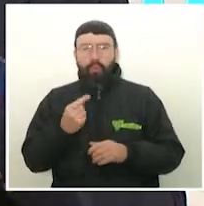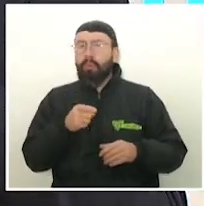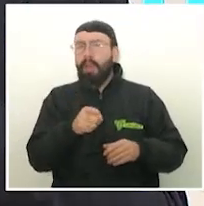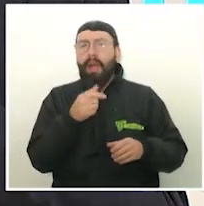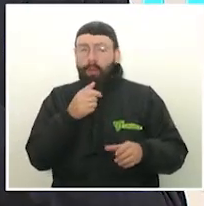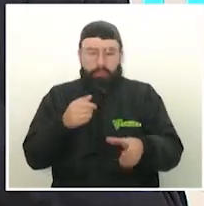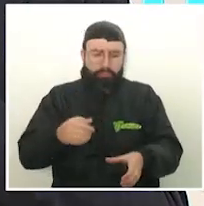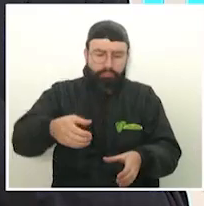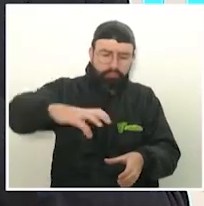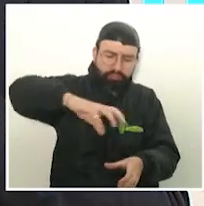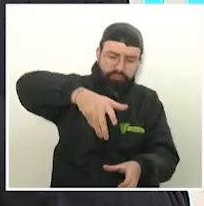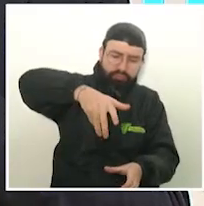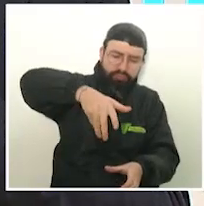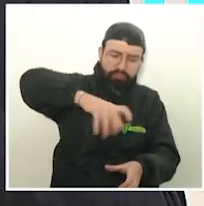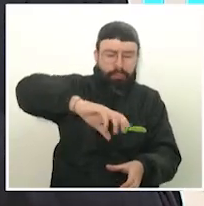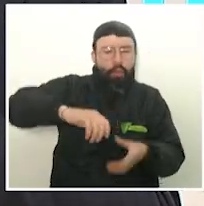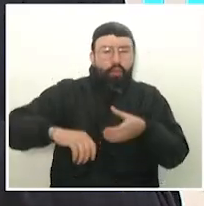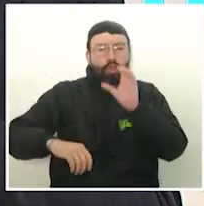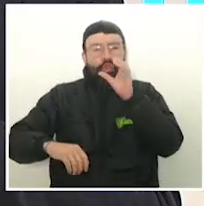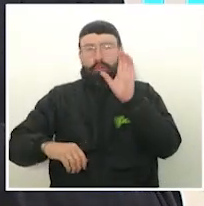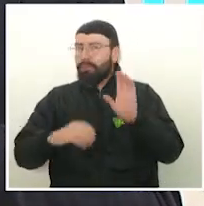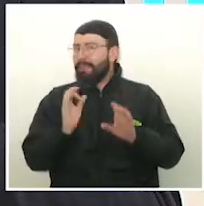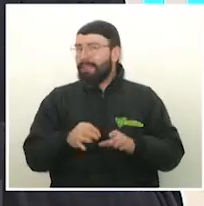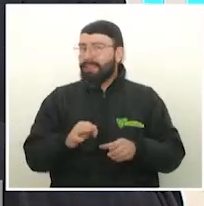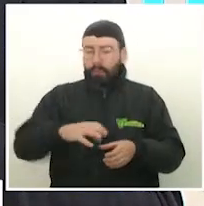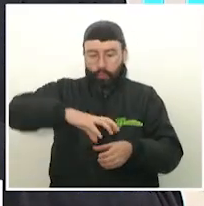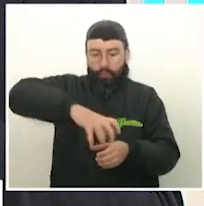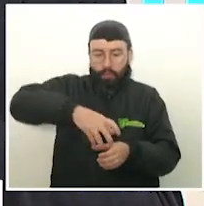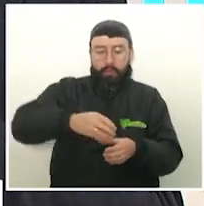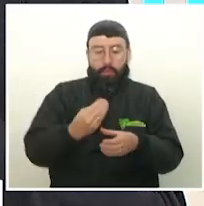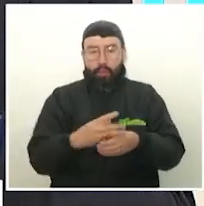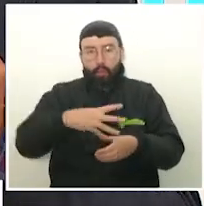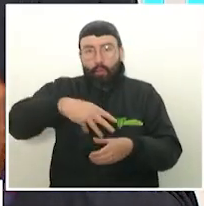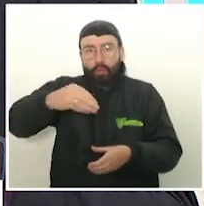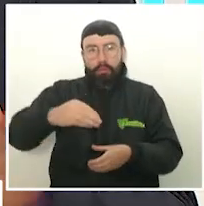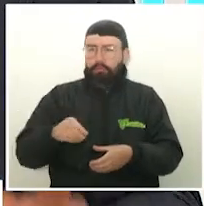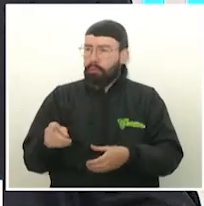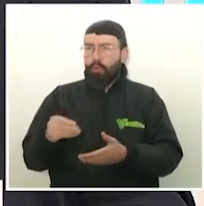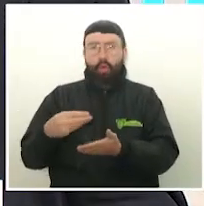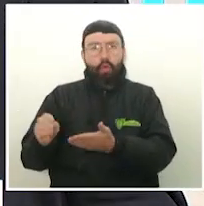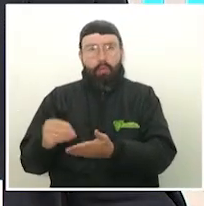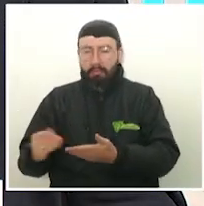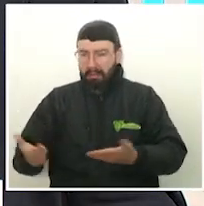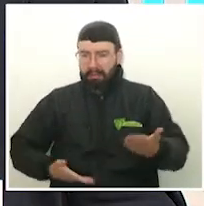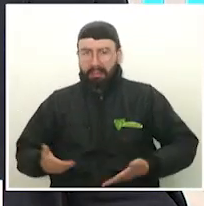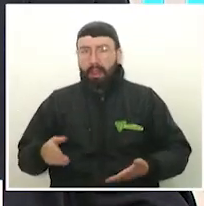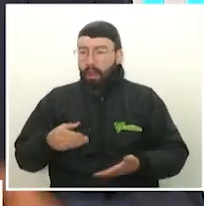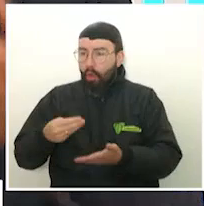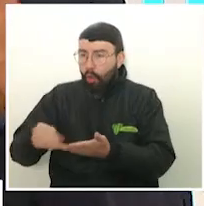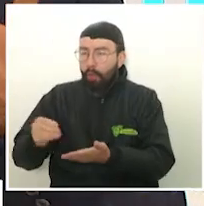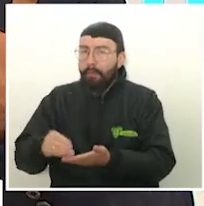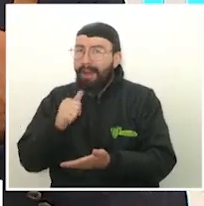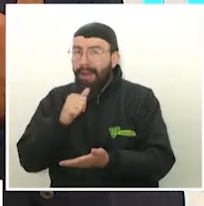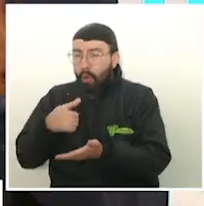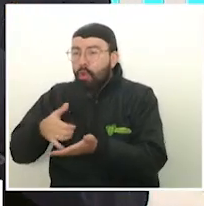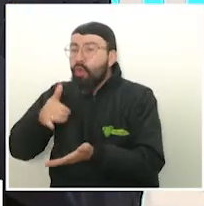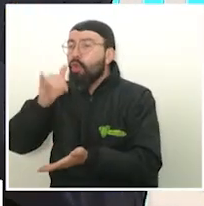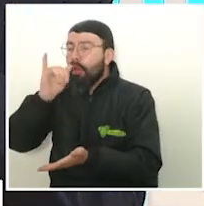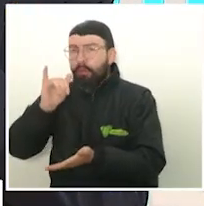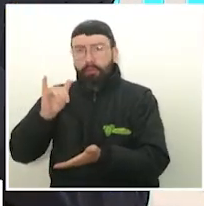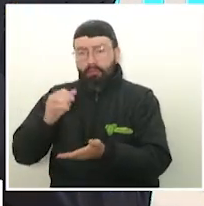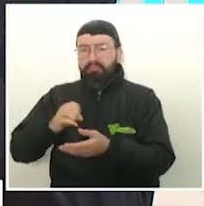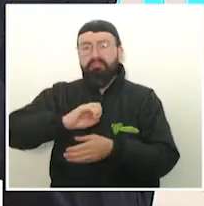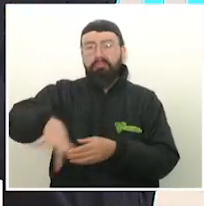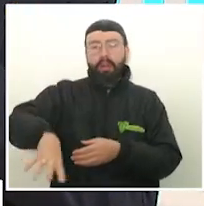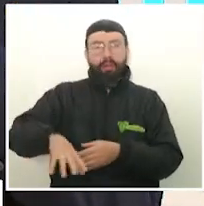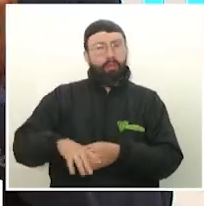con filtro. Nunca, nunca compramos una botella de agua en la calle, porque tenemos, y esos deberían de